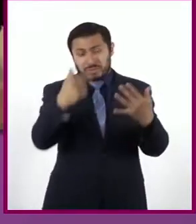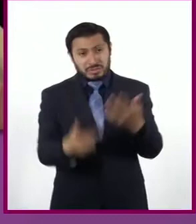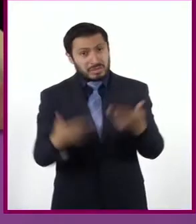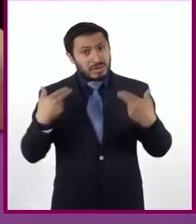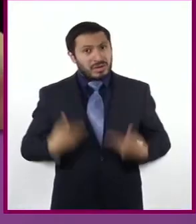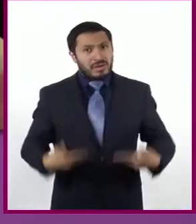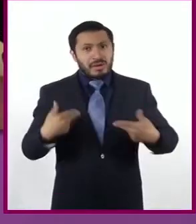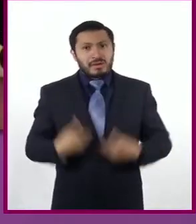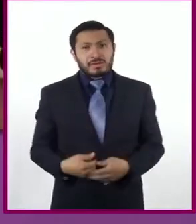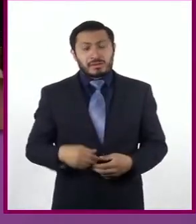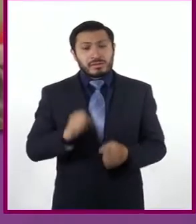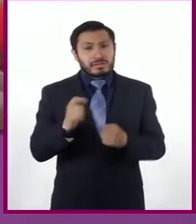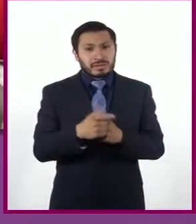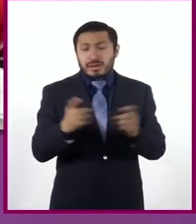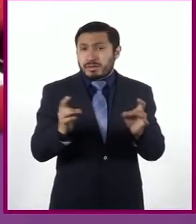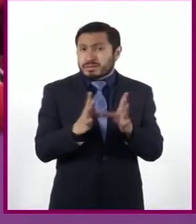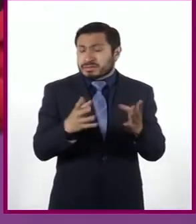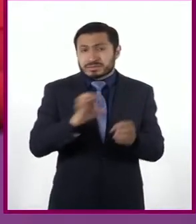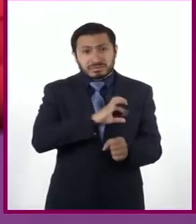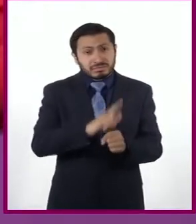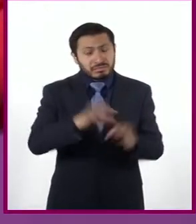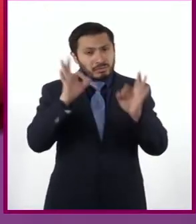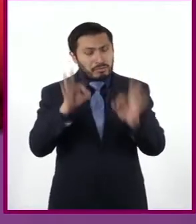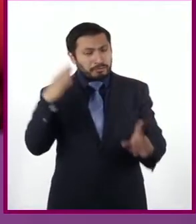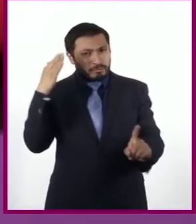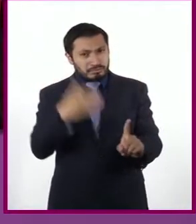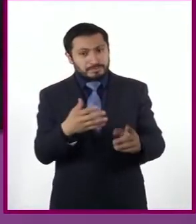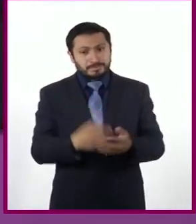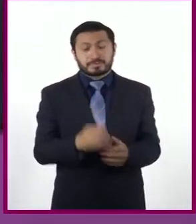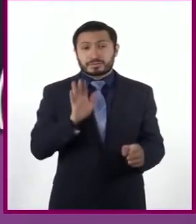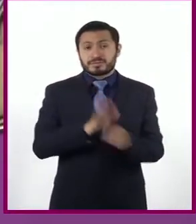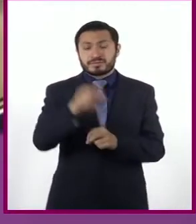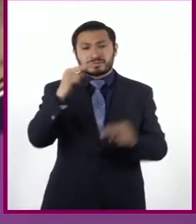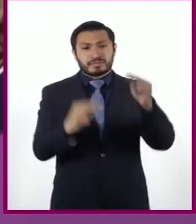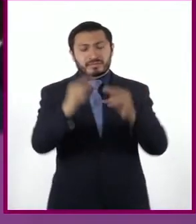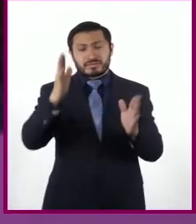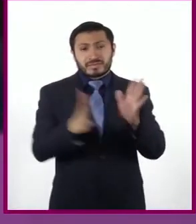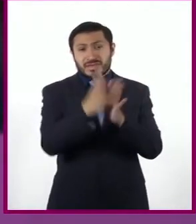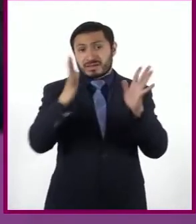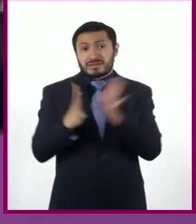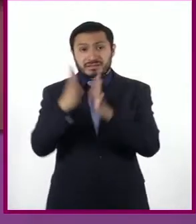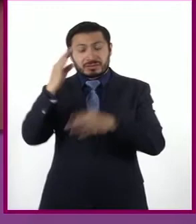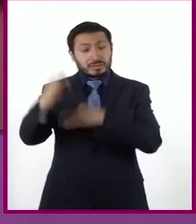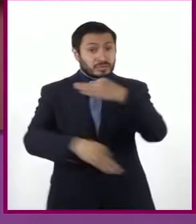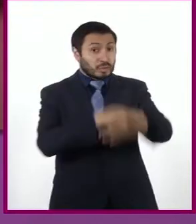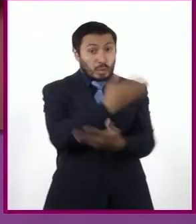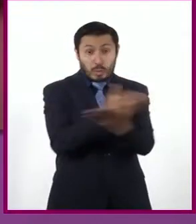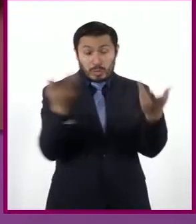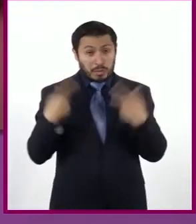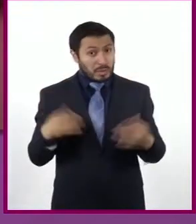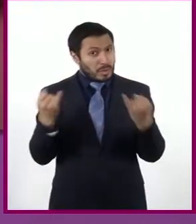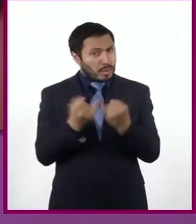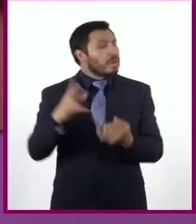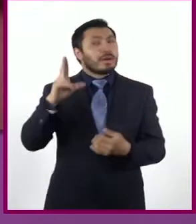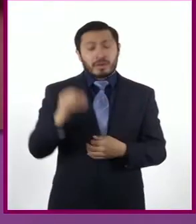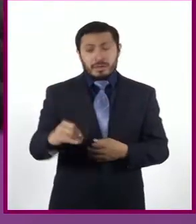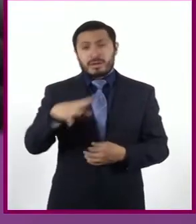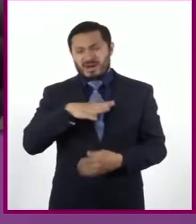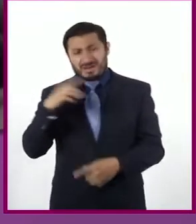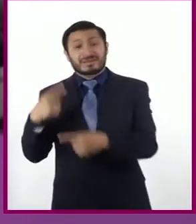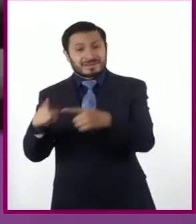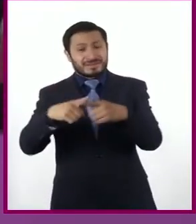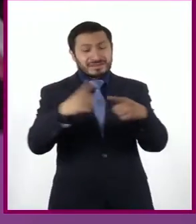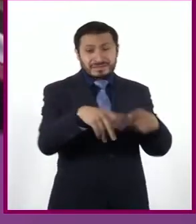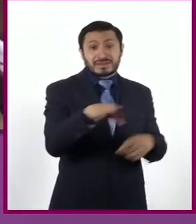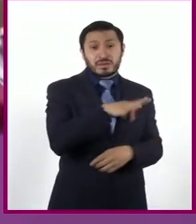circunstancia específica. Los niveles de participación no son iguales en todas las personas. Hay quienes pueden hacerlo,